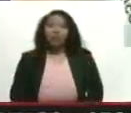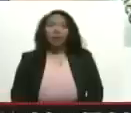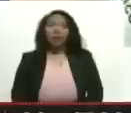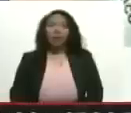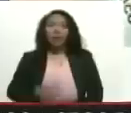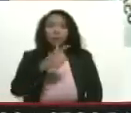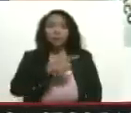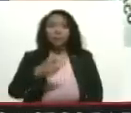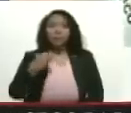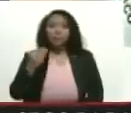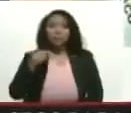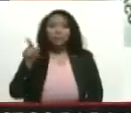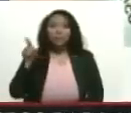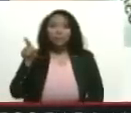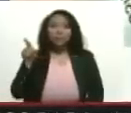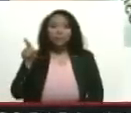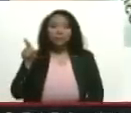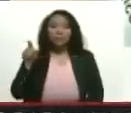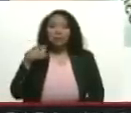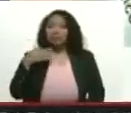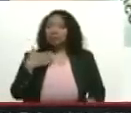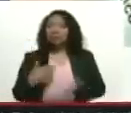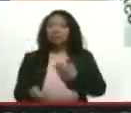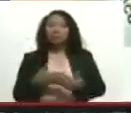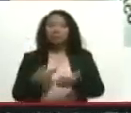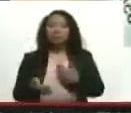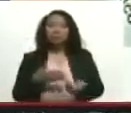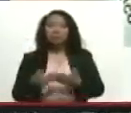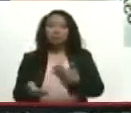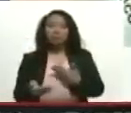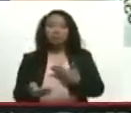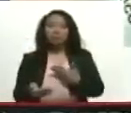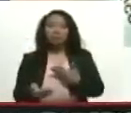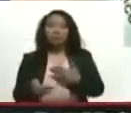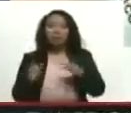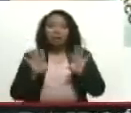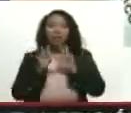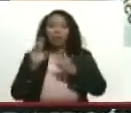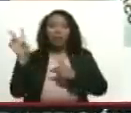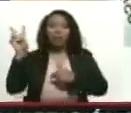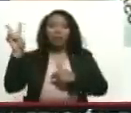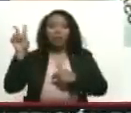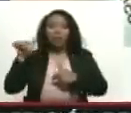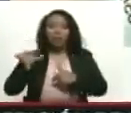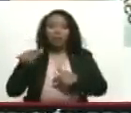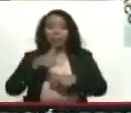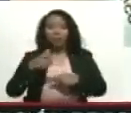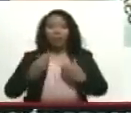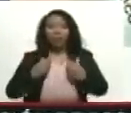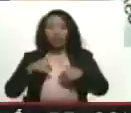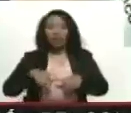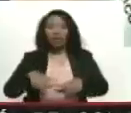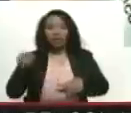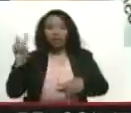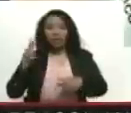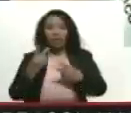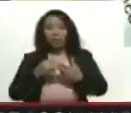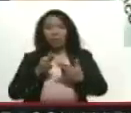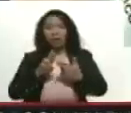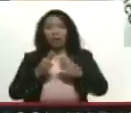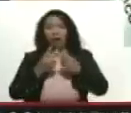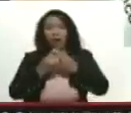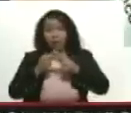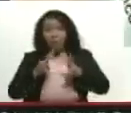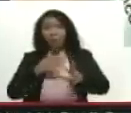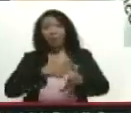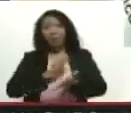este, que no le importa la familia venezolana, la paz del venezolano, que está aquí